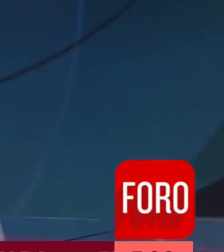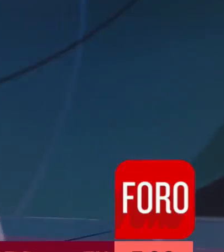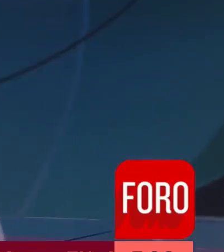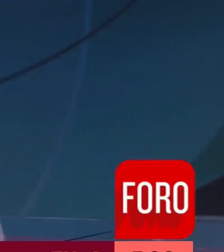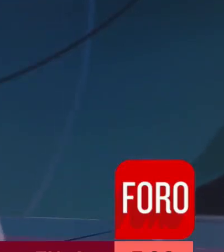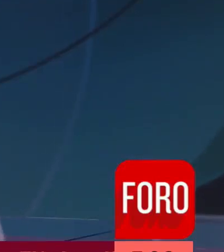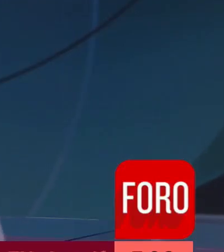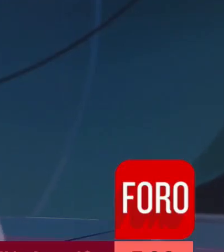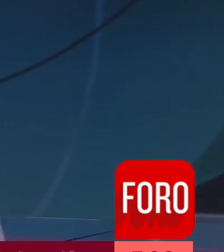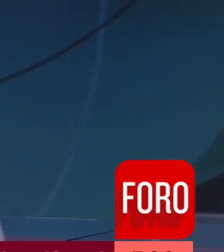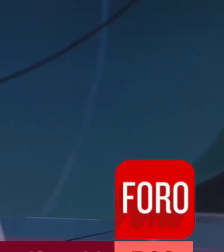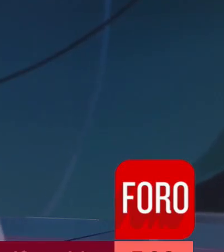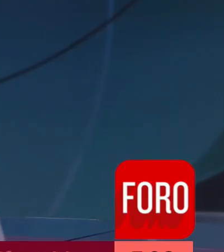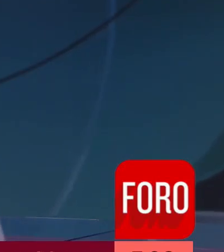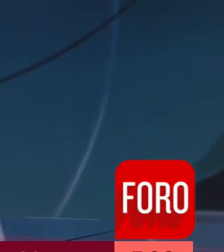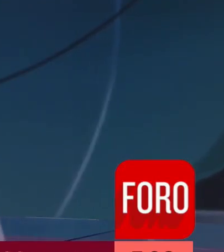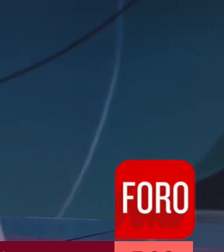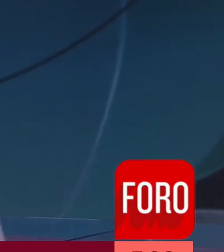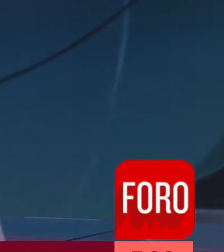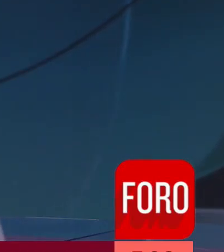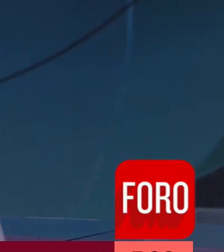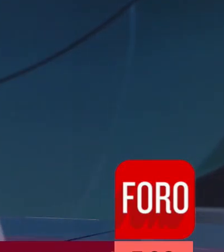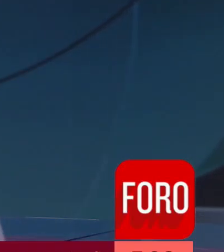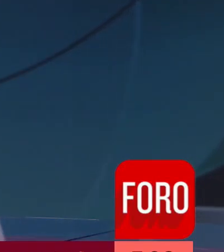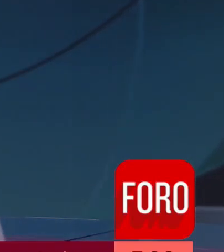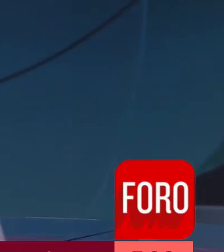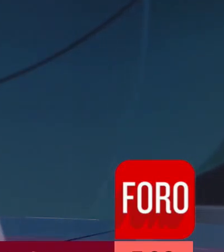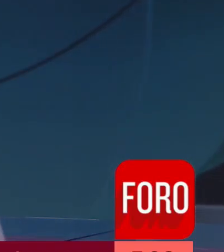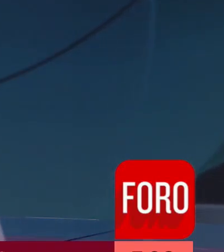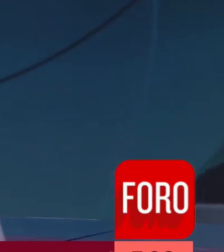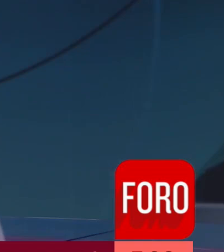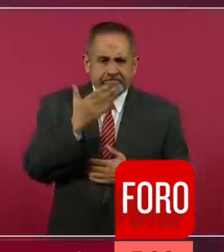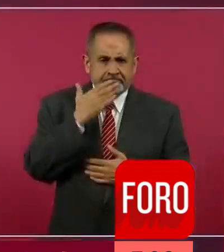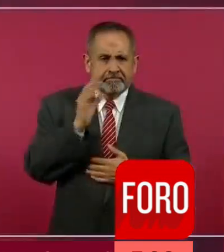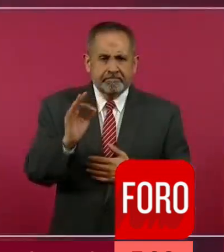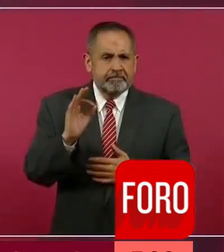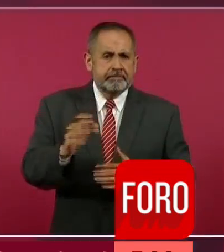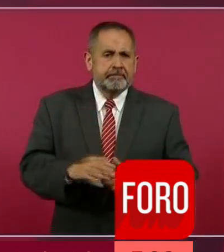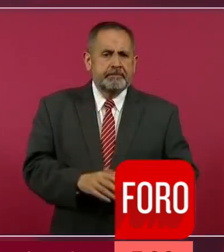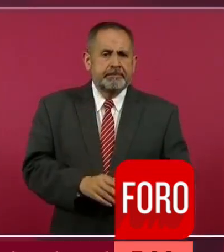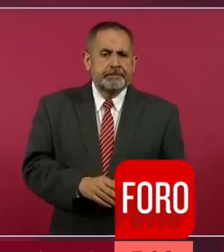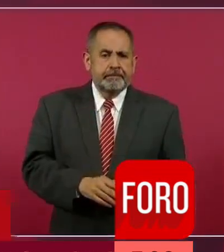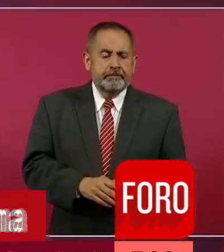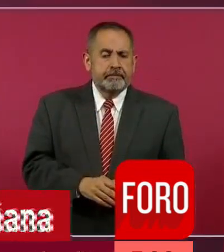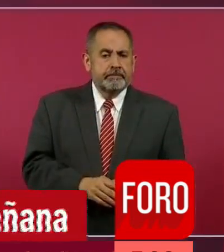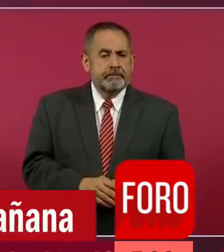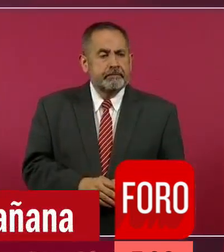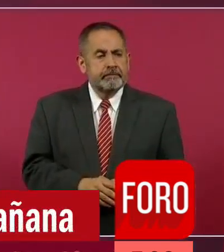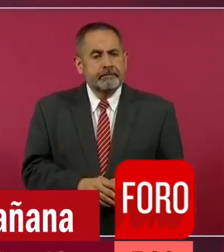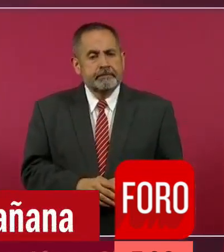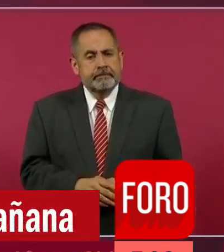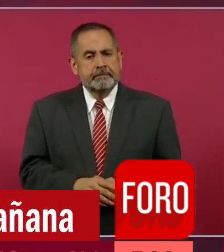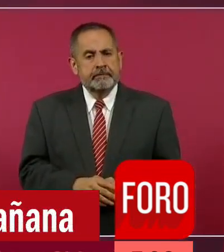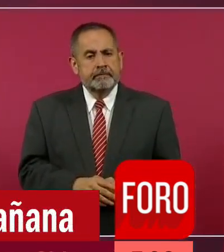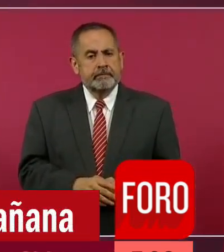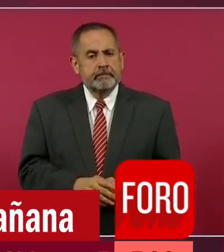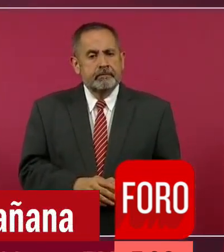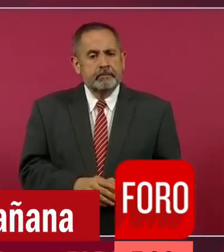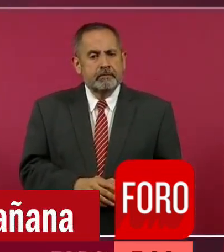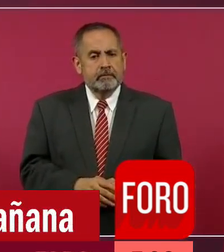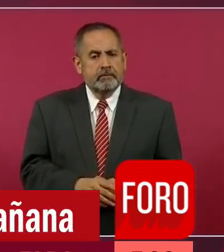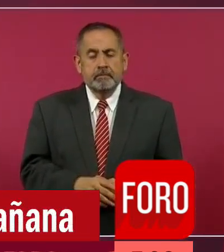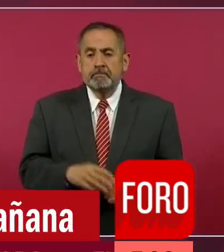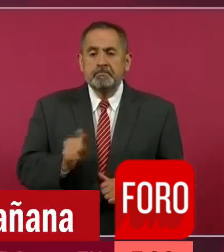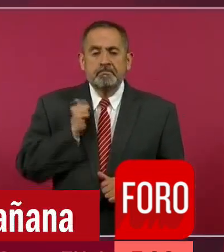Los presidentes Andrés Manuel López Obrador y Joe Biden van a sostener una videoconferencia esta mañana en vísperas de que se levanten las restricciones del